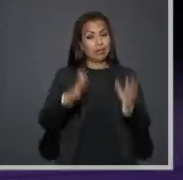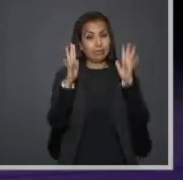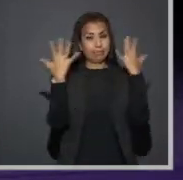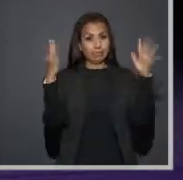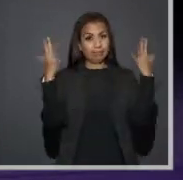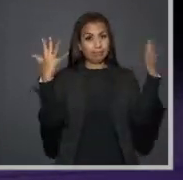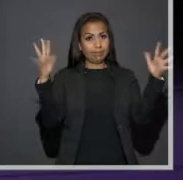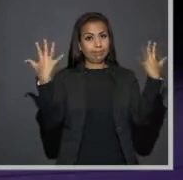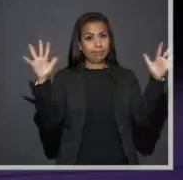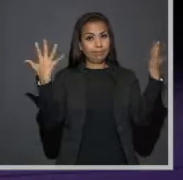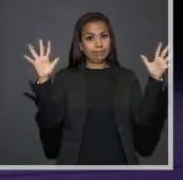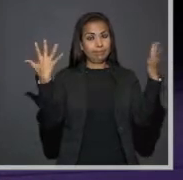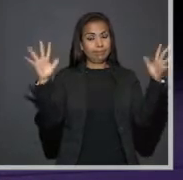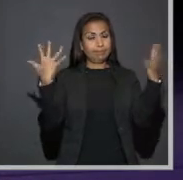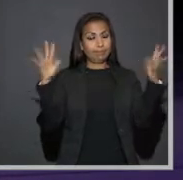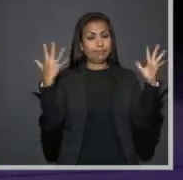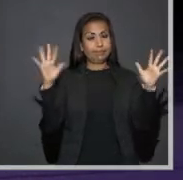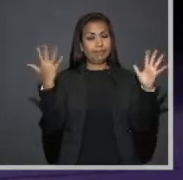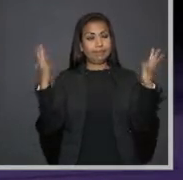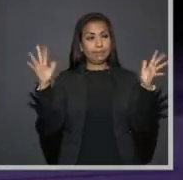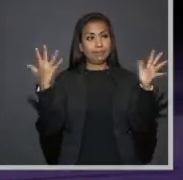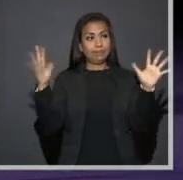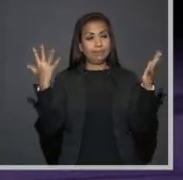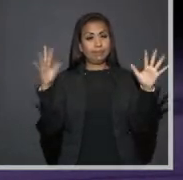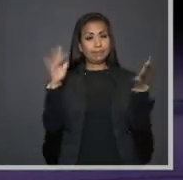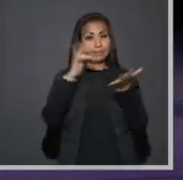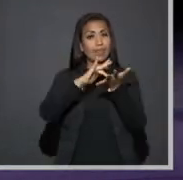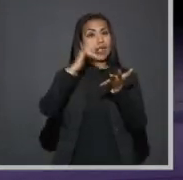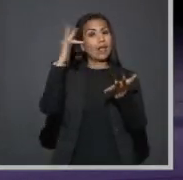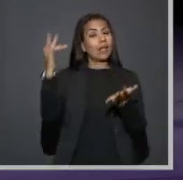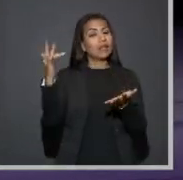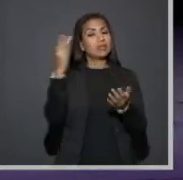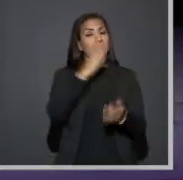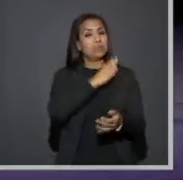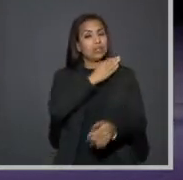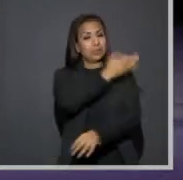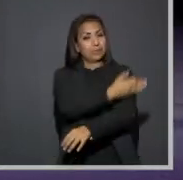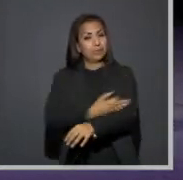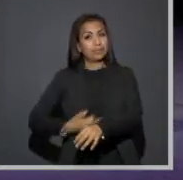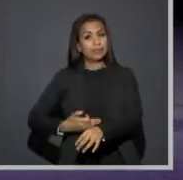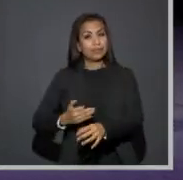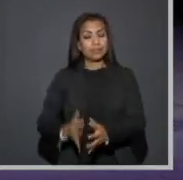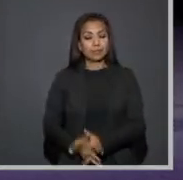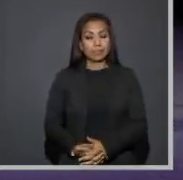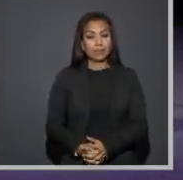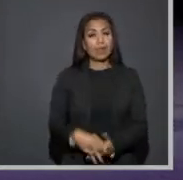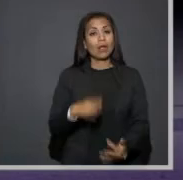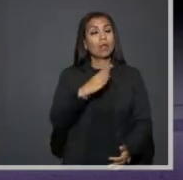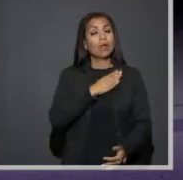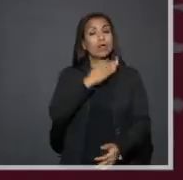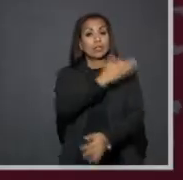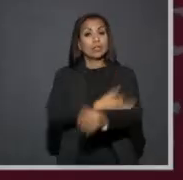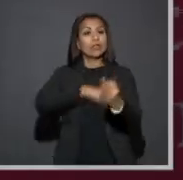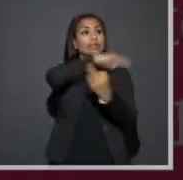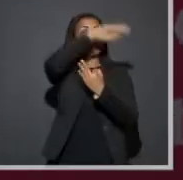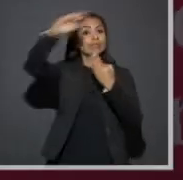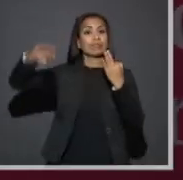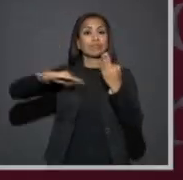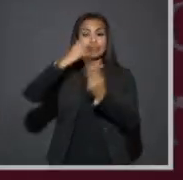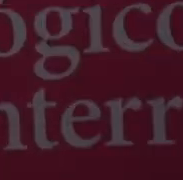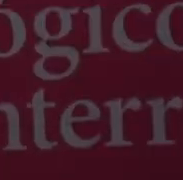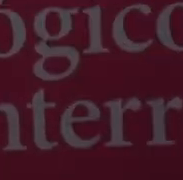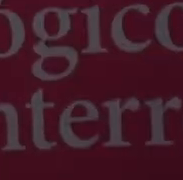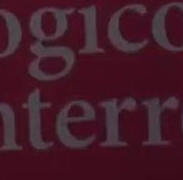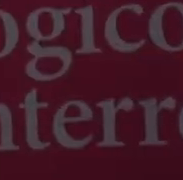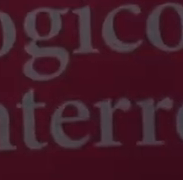aplauso. Gracias. Buenas tardes. Buenas tardes a todos.